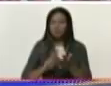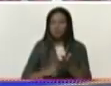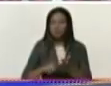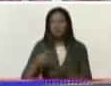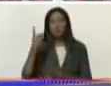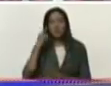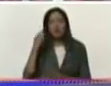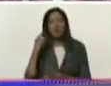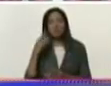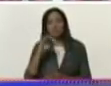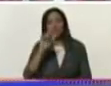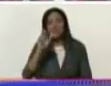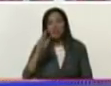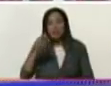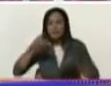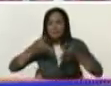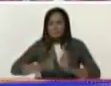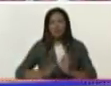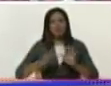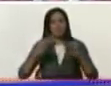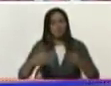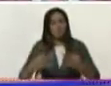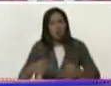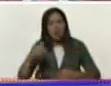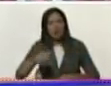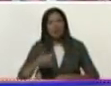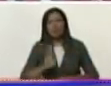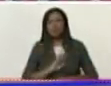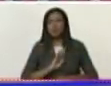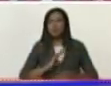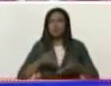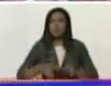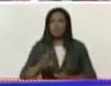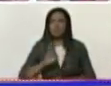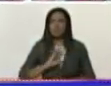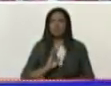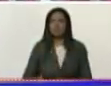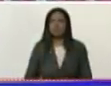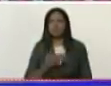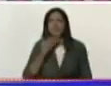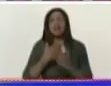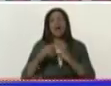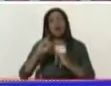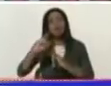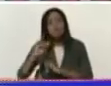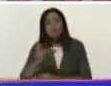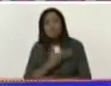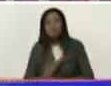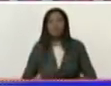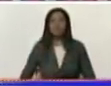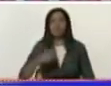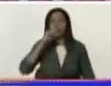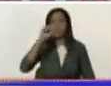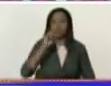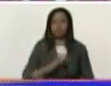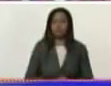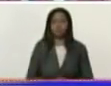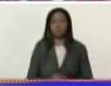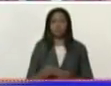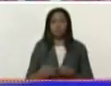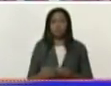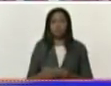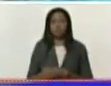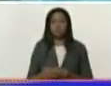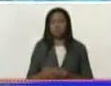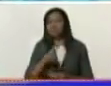mujeres de Yare van a parir en Yare, los yarenses van a nacer en Yare, y eso es gracias a usted, querido presidente. En nombre de todo este pueblo